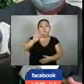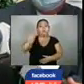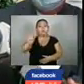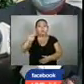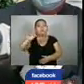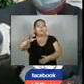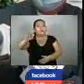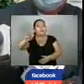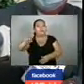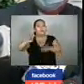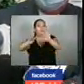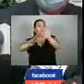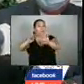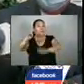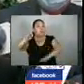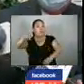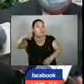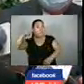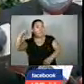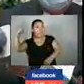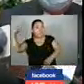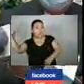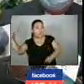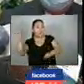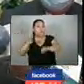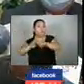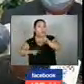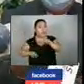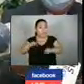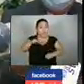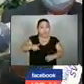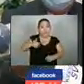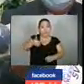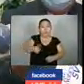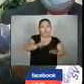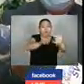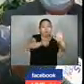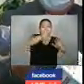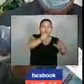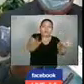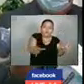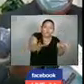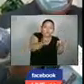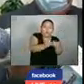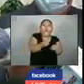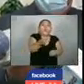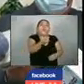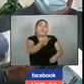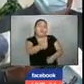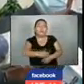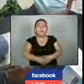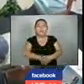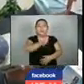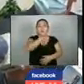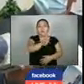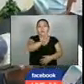443.71 millones de dólares, y solo lo que va del año, en el primer semestre, en dinero son